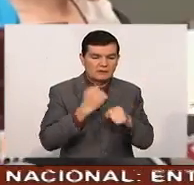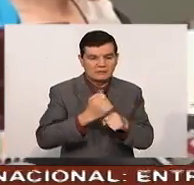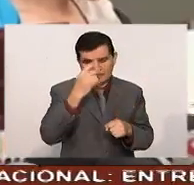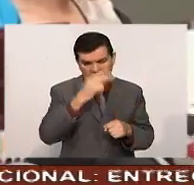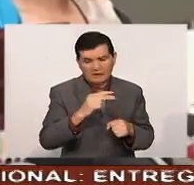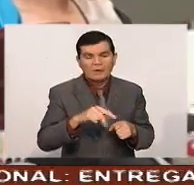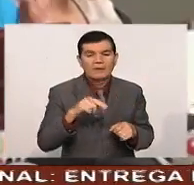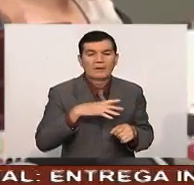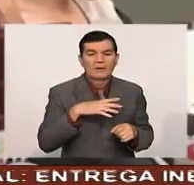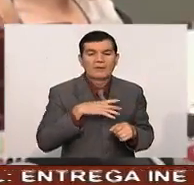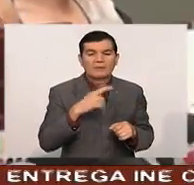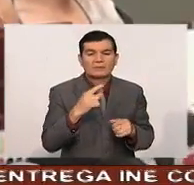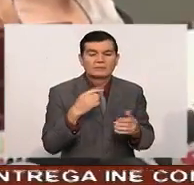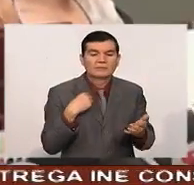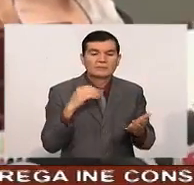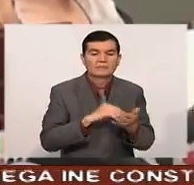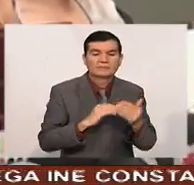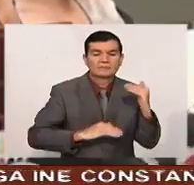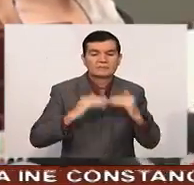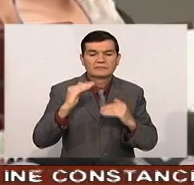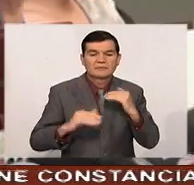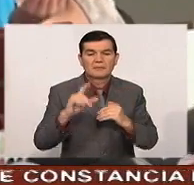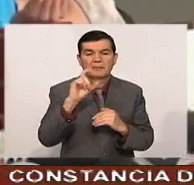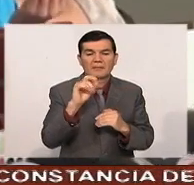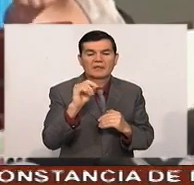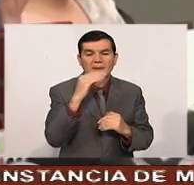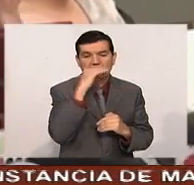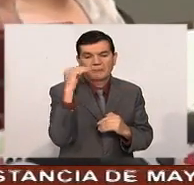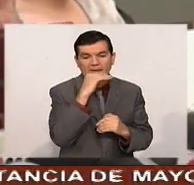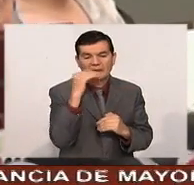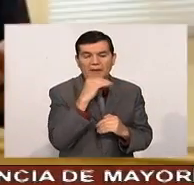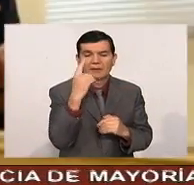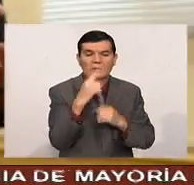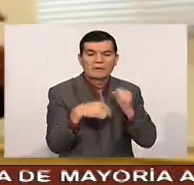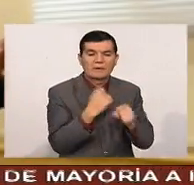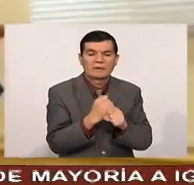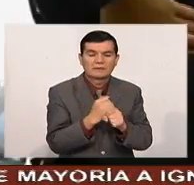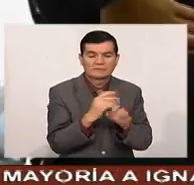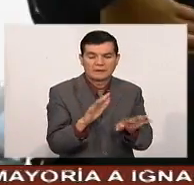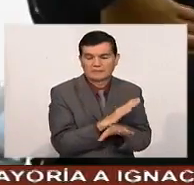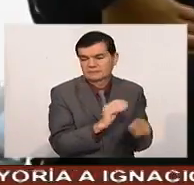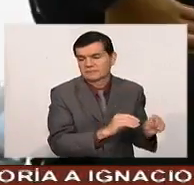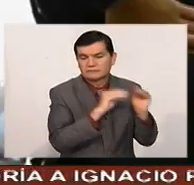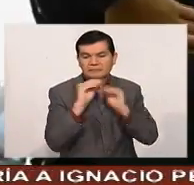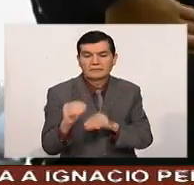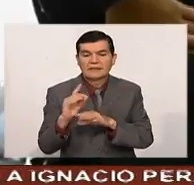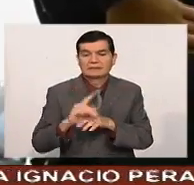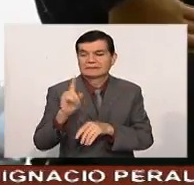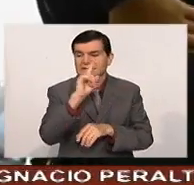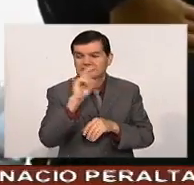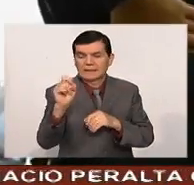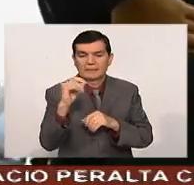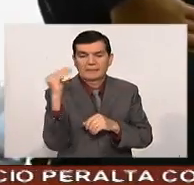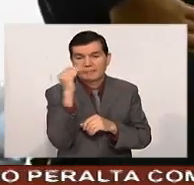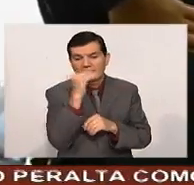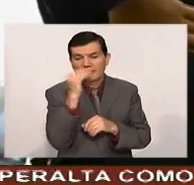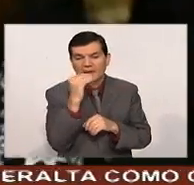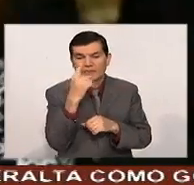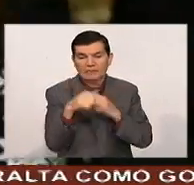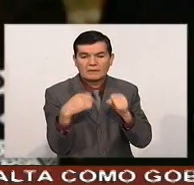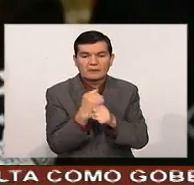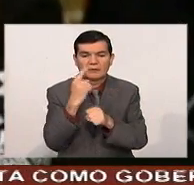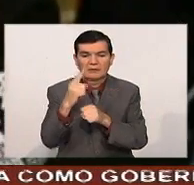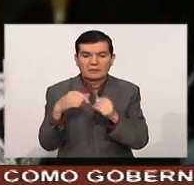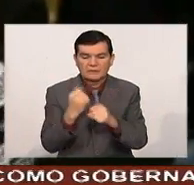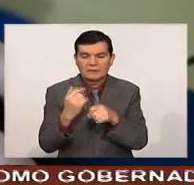Unido, a tener un promedio de 20 becas por año a más de 100 becas por año que se continuarán dando